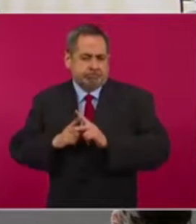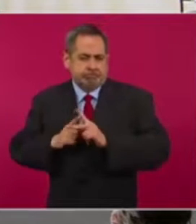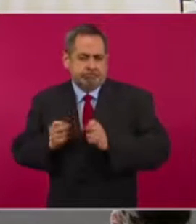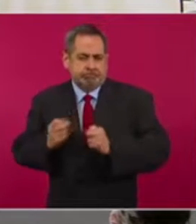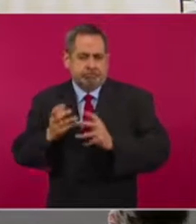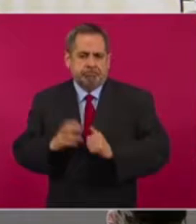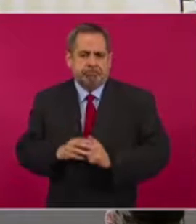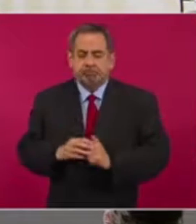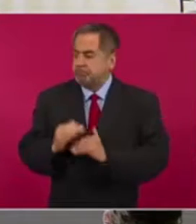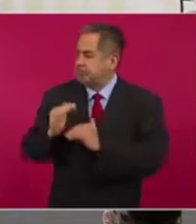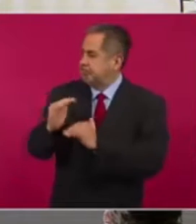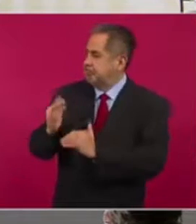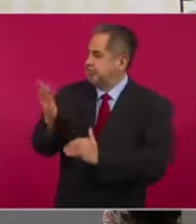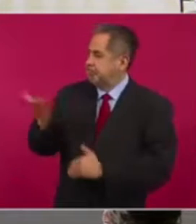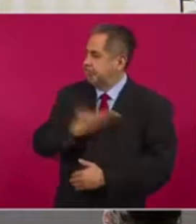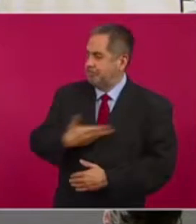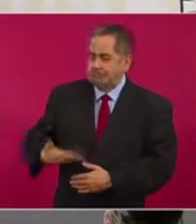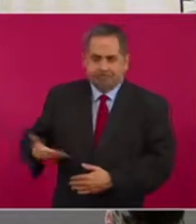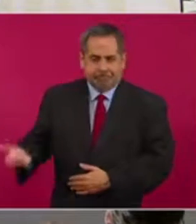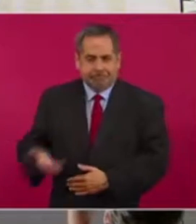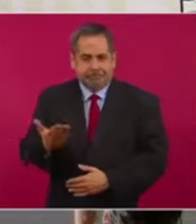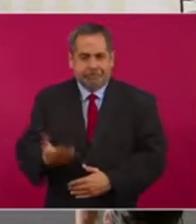Hasta aquí la sección de hoy, señor presidente.